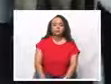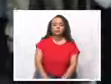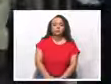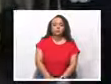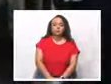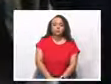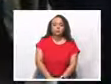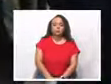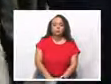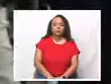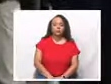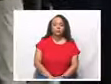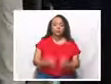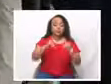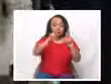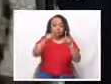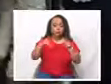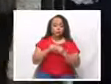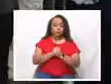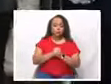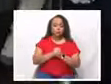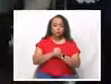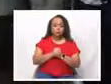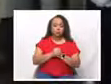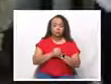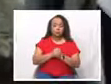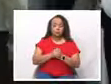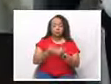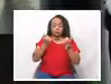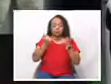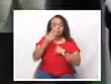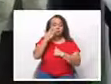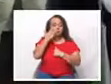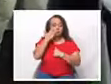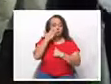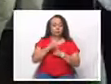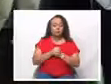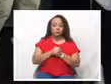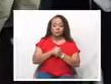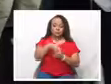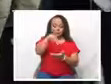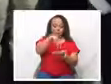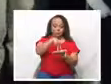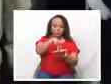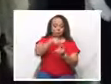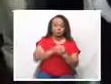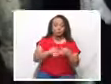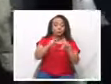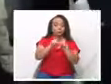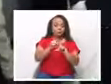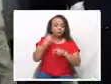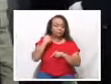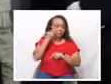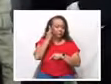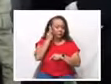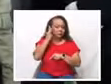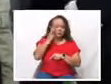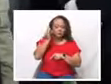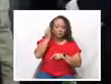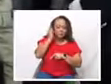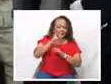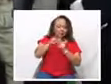muchos aficionados. Incluso acá está la madre de don Sherman, la hermana, la tía, todos los familiares